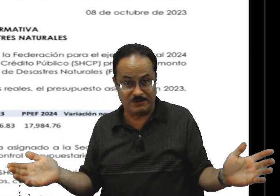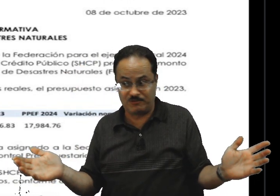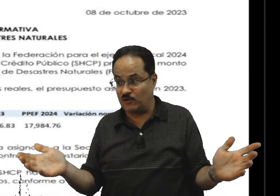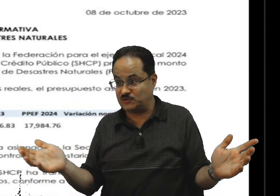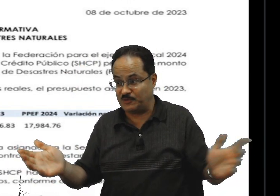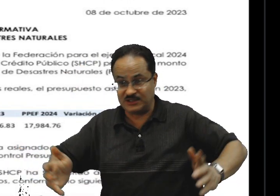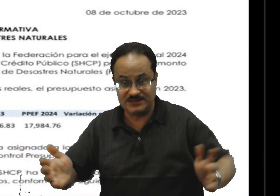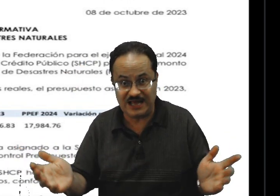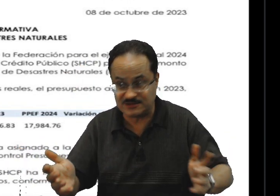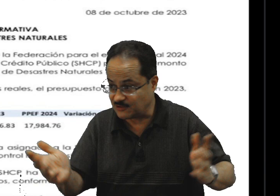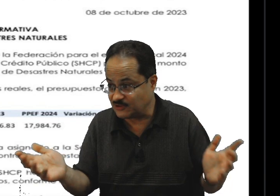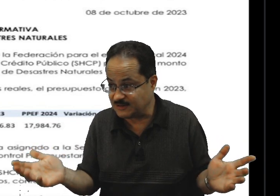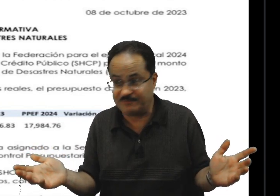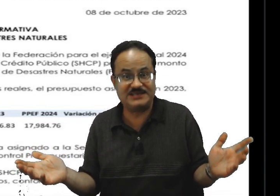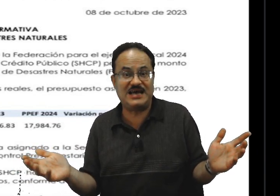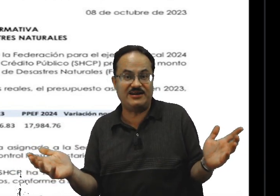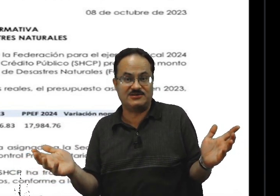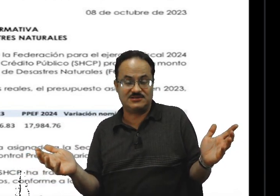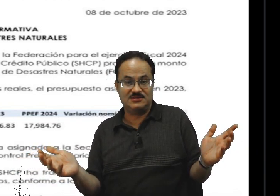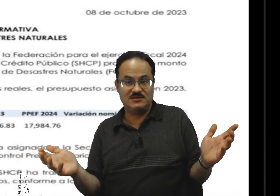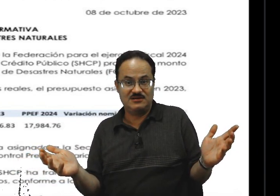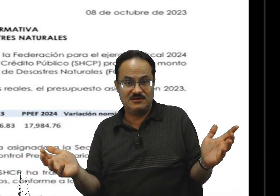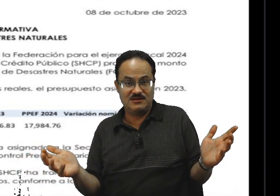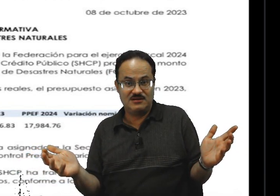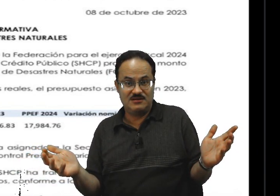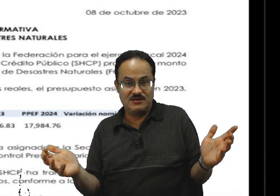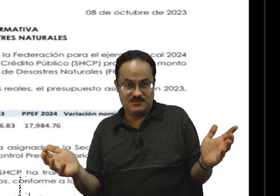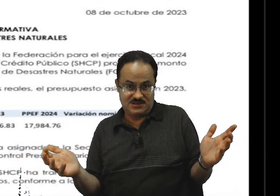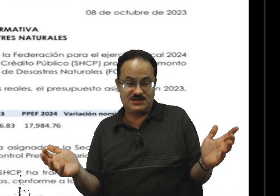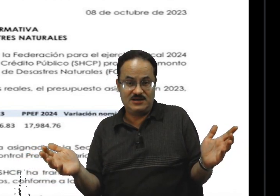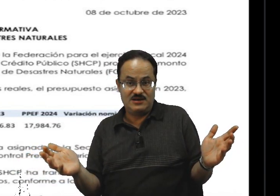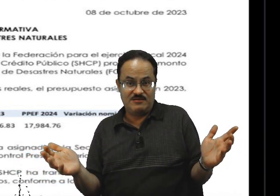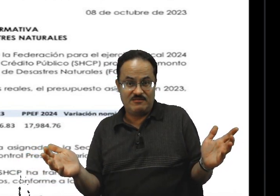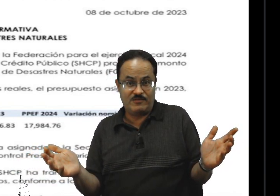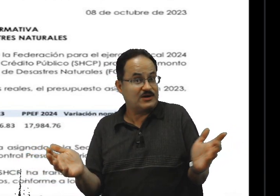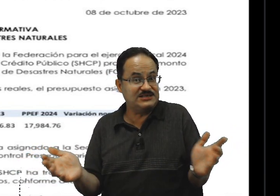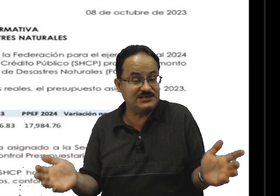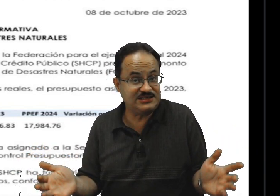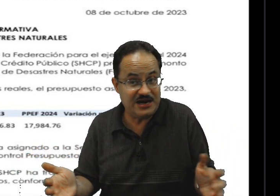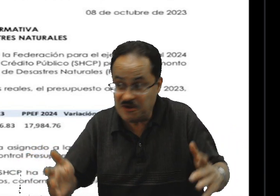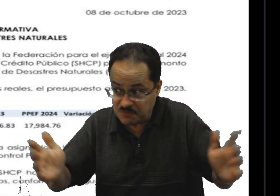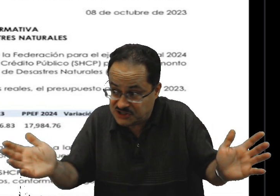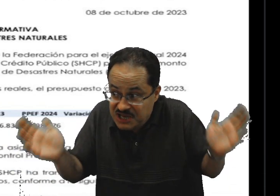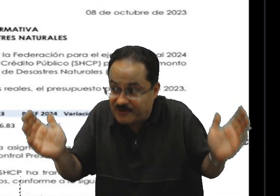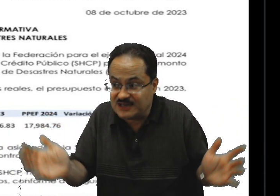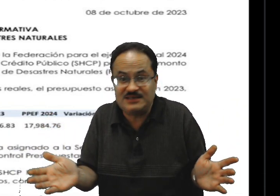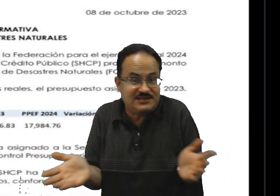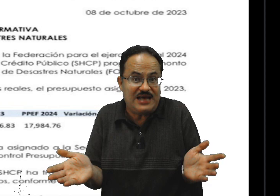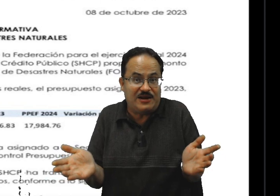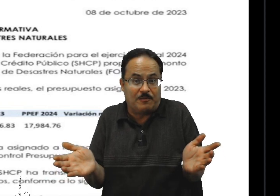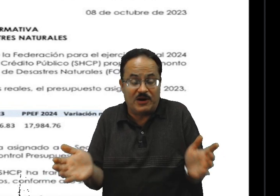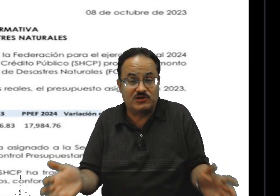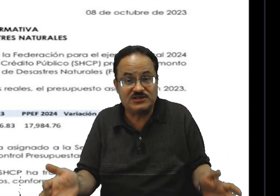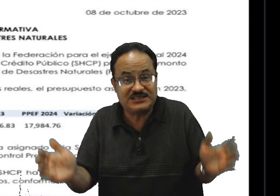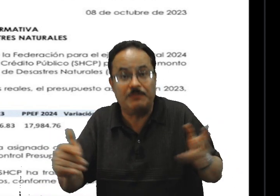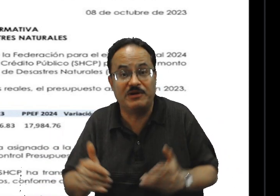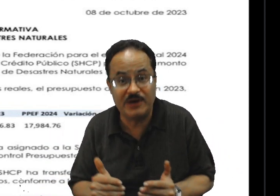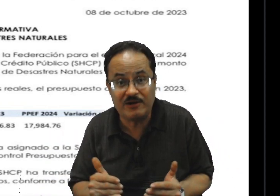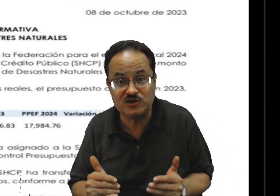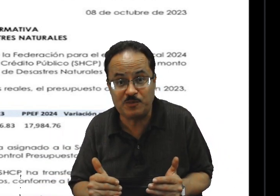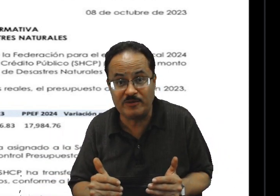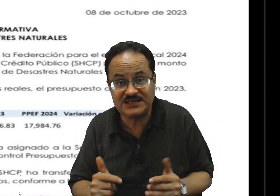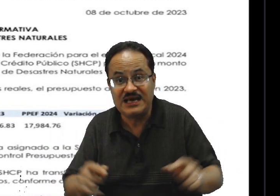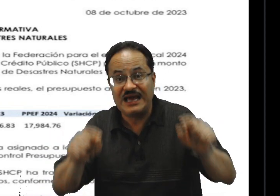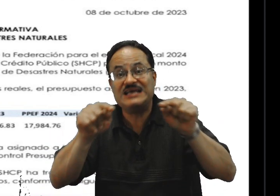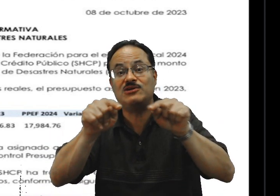los con los potentados con los empresarios Sí porque es necesario Pues sí porque es necesario pero entonces el primero